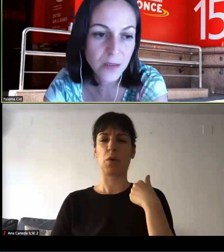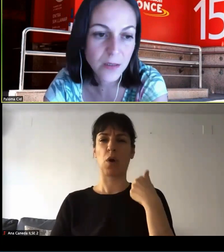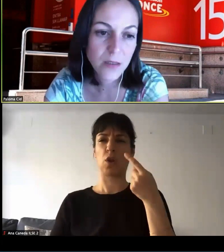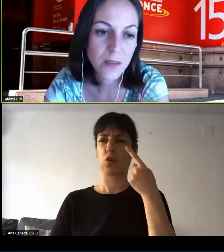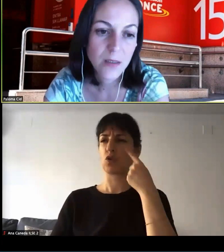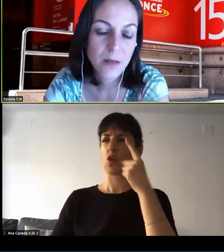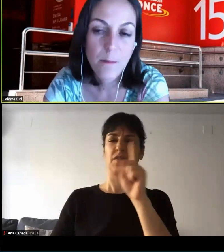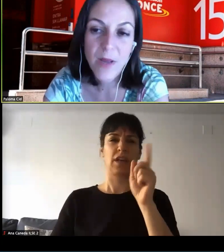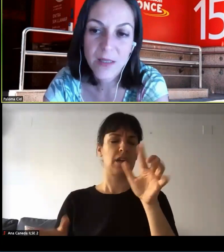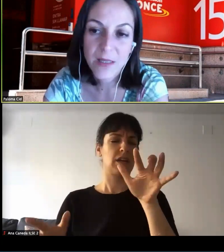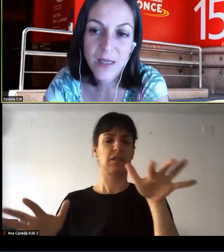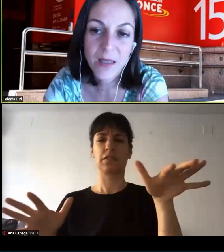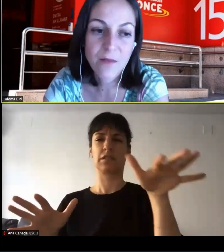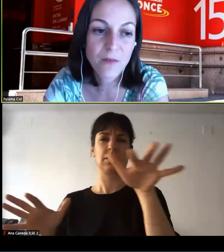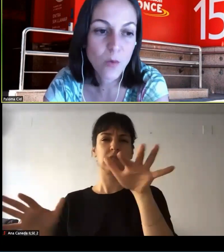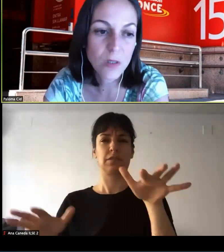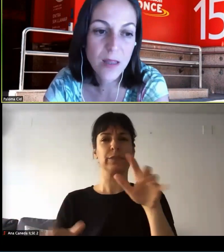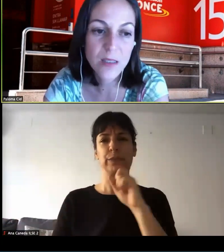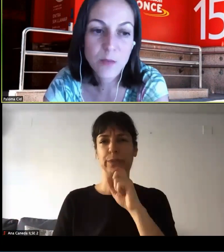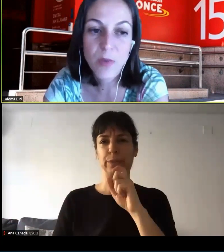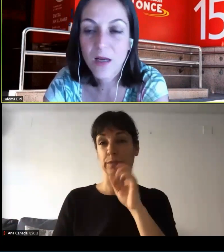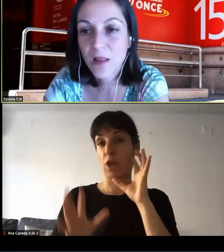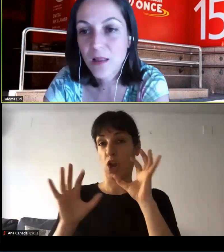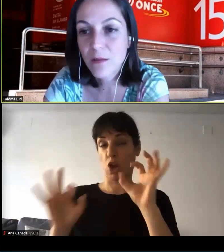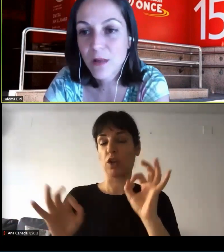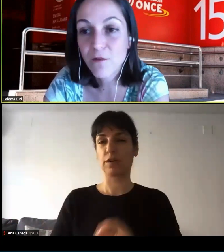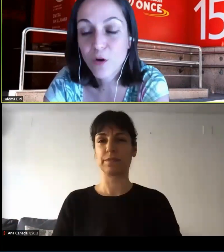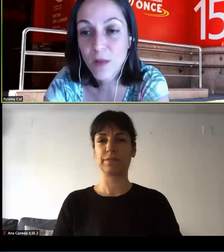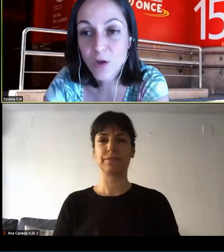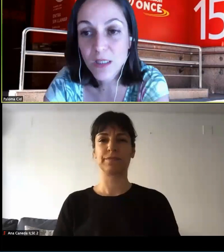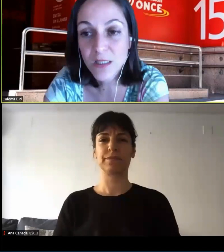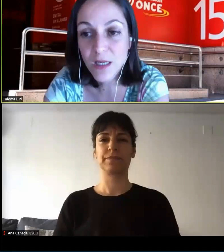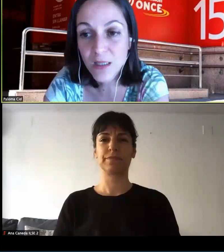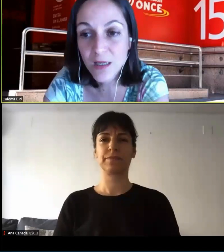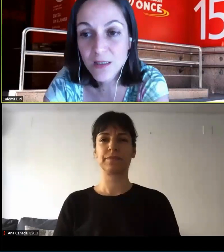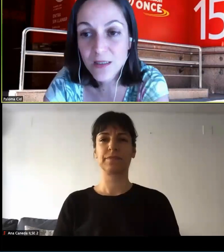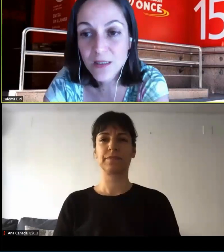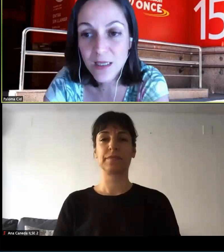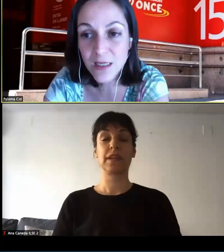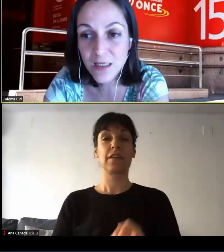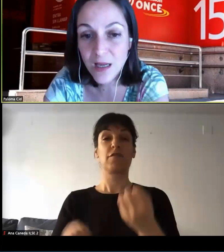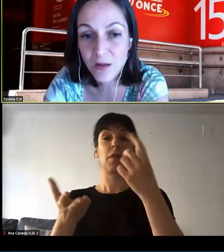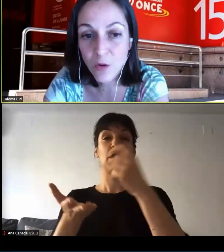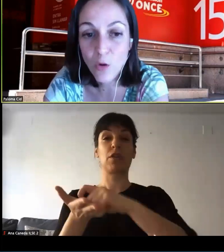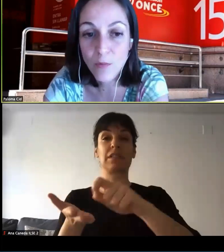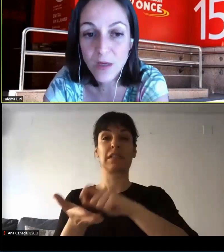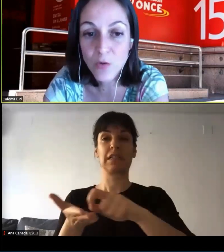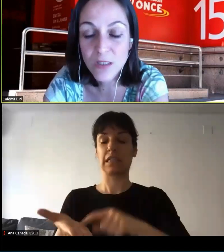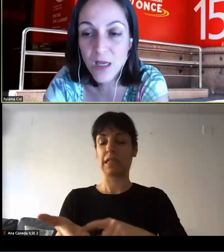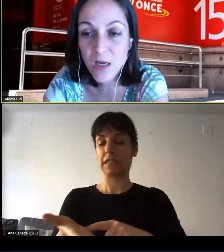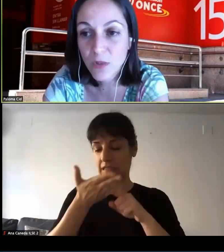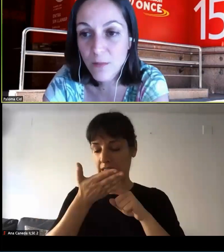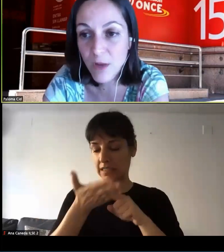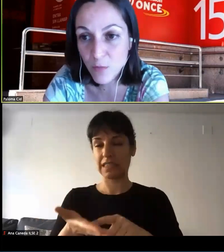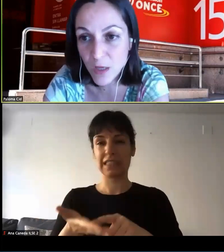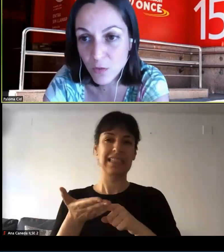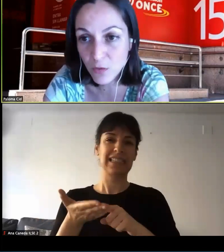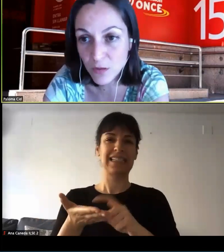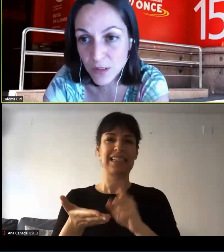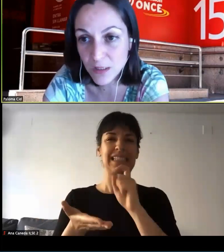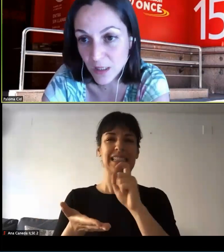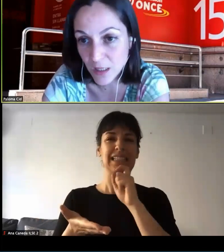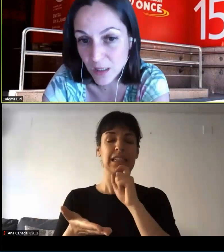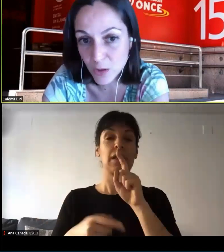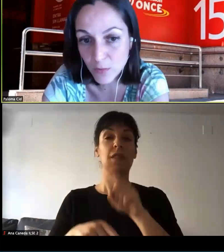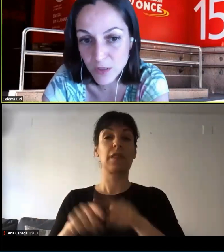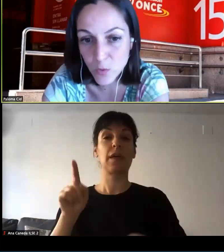lógicamente. Va a tener dificultades para recibir información escrita si ésta o bien no está en un tamaño mayor,